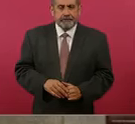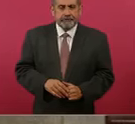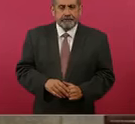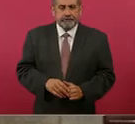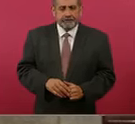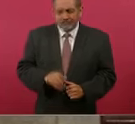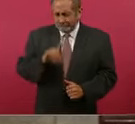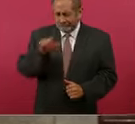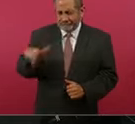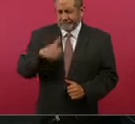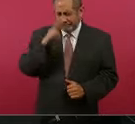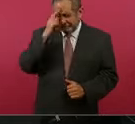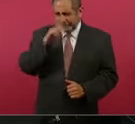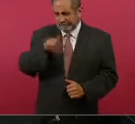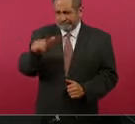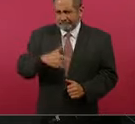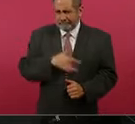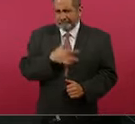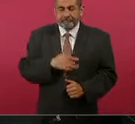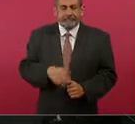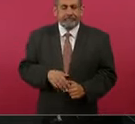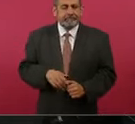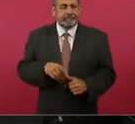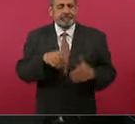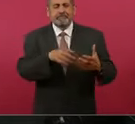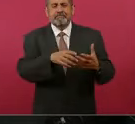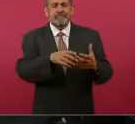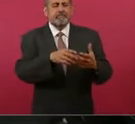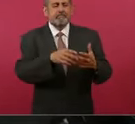Ya me voy a acordar. Era un fideicomiso.